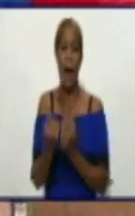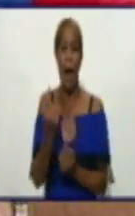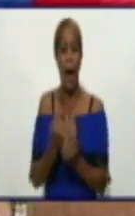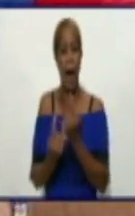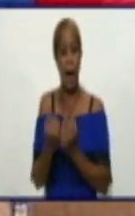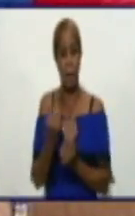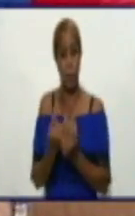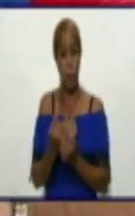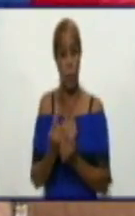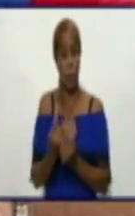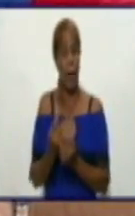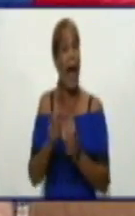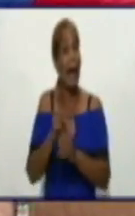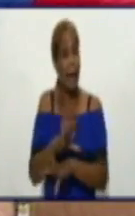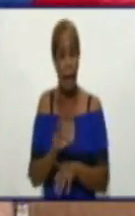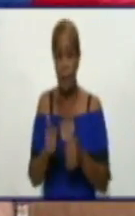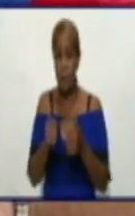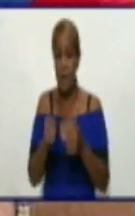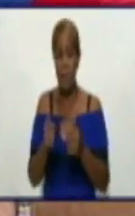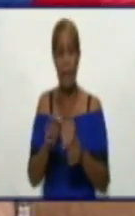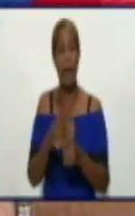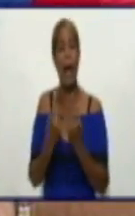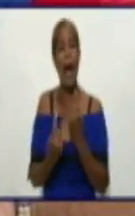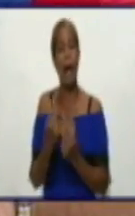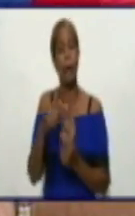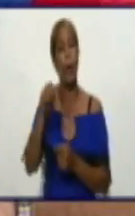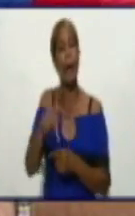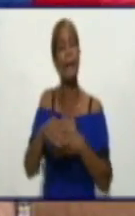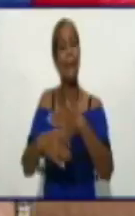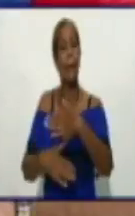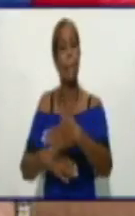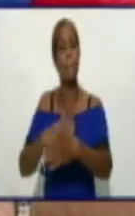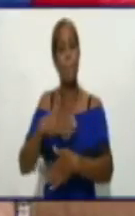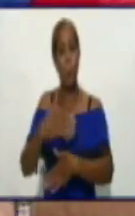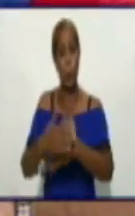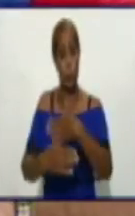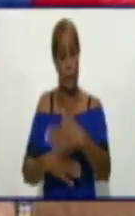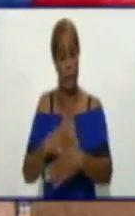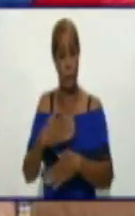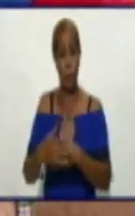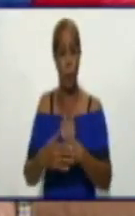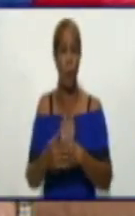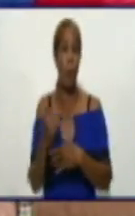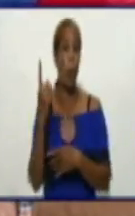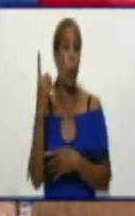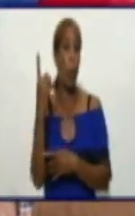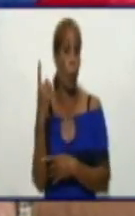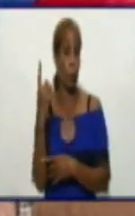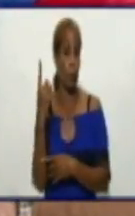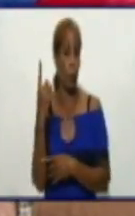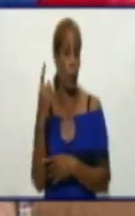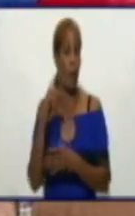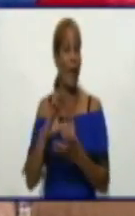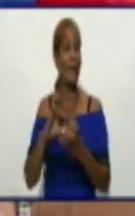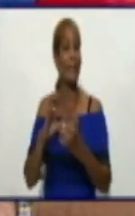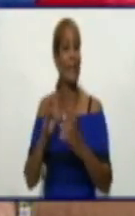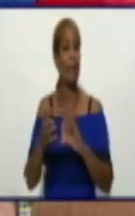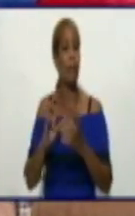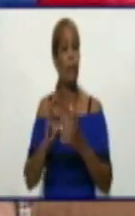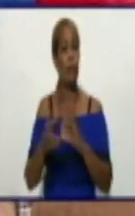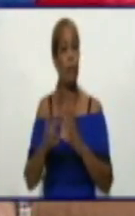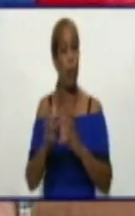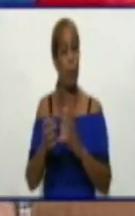establecer una aclaración inicial, sí, ¿no? Sí. A ver, este proceso de homologación es único y es de forma excepcional. Es decir, a